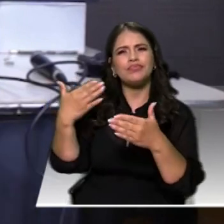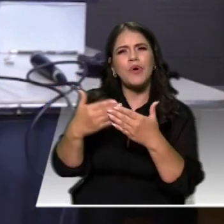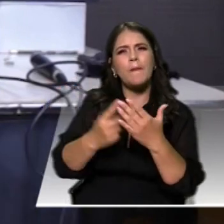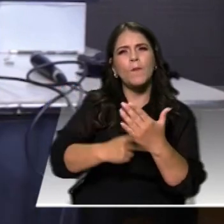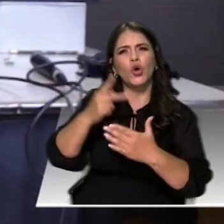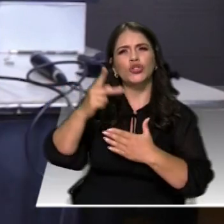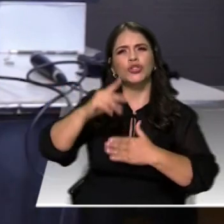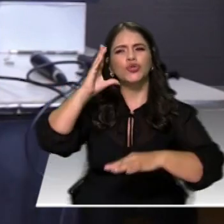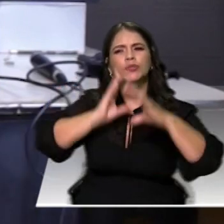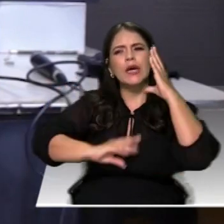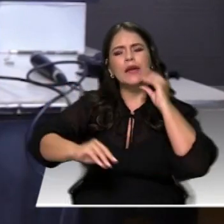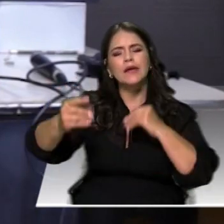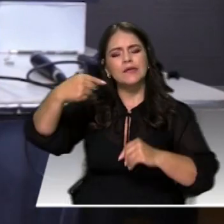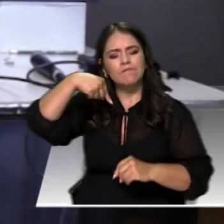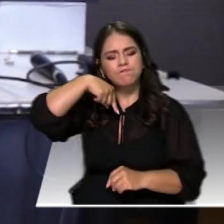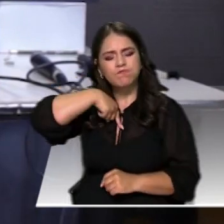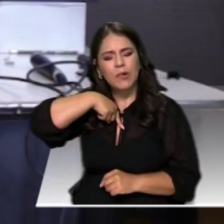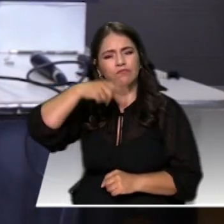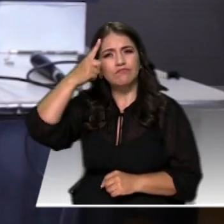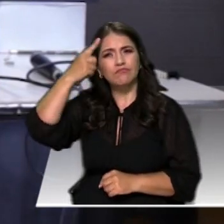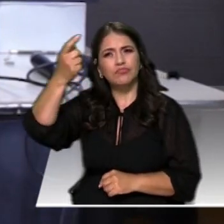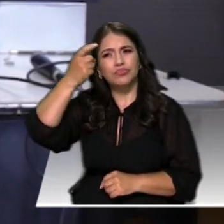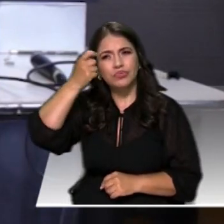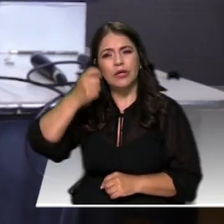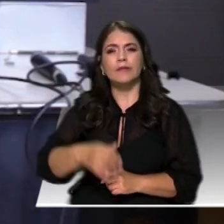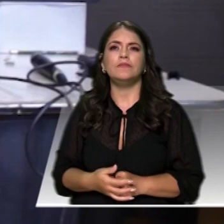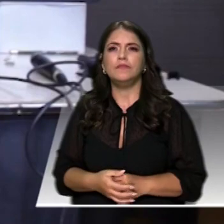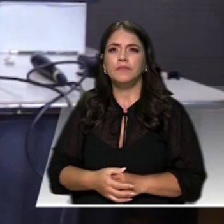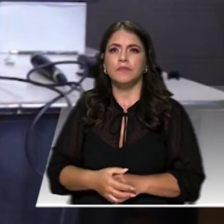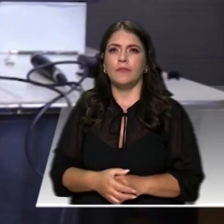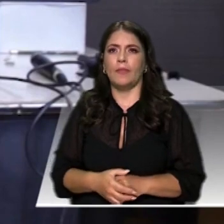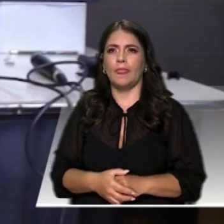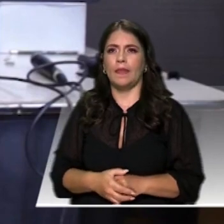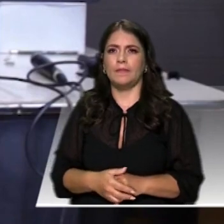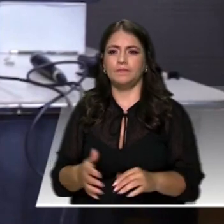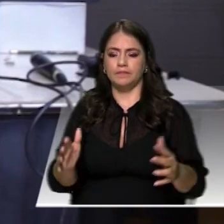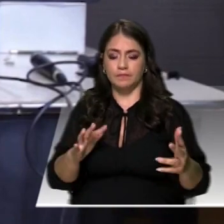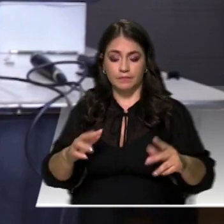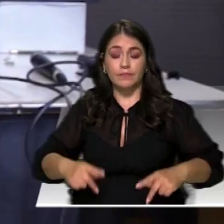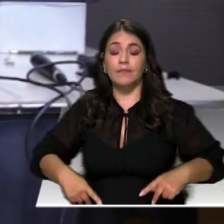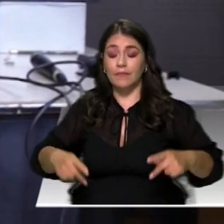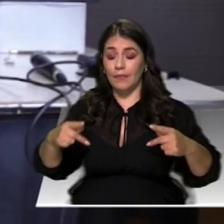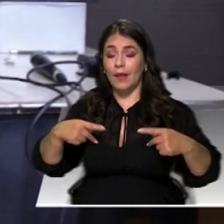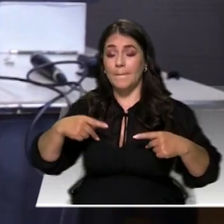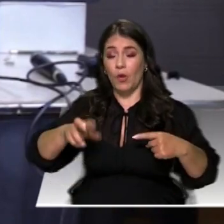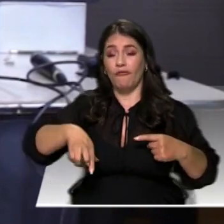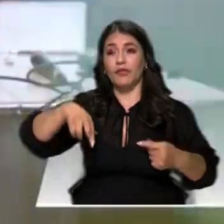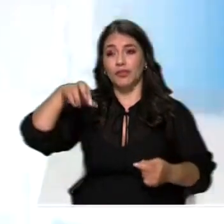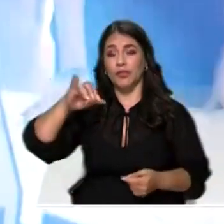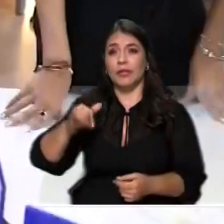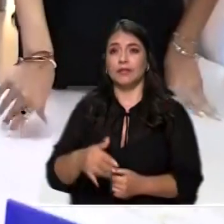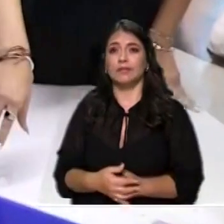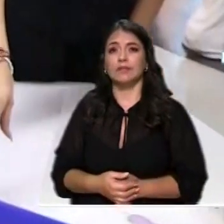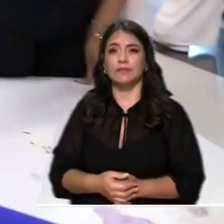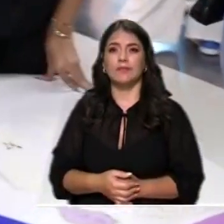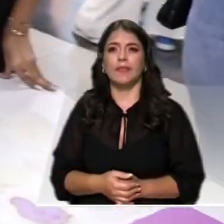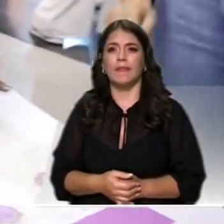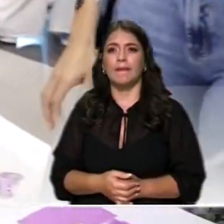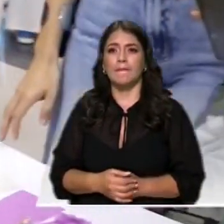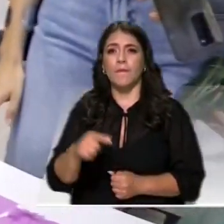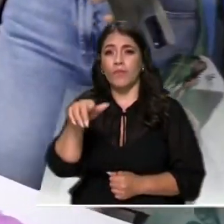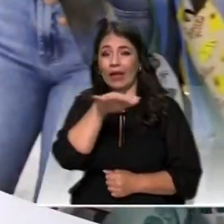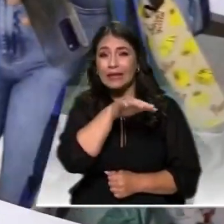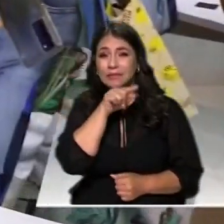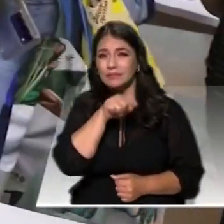de trabajo, que siempre va a estar como que marcado durante mi vida profesional y personal. La pasarela